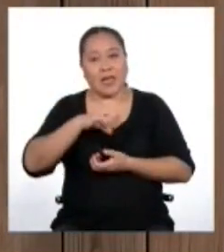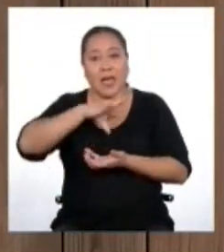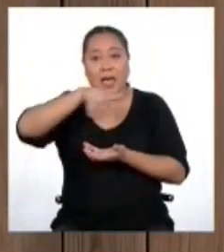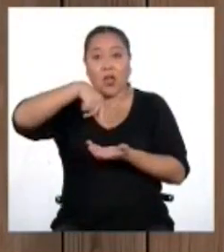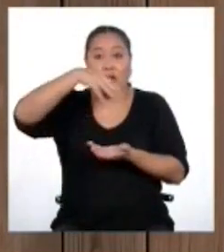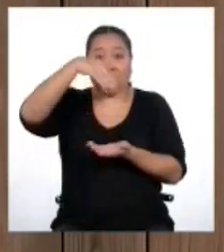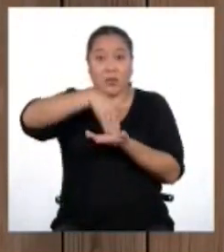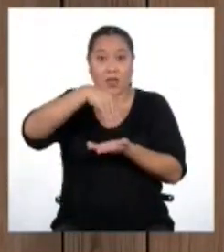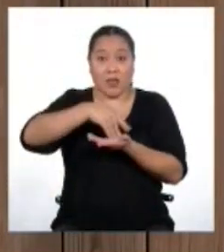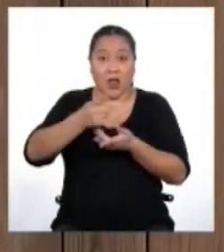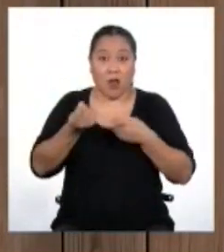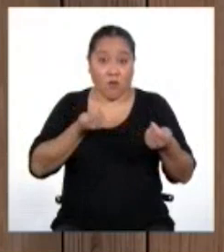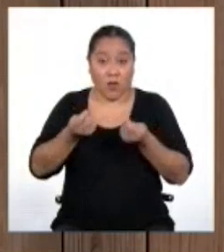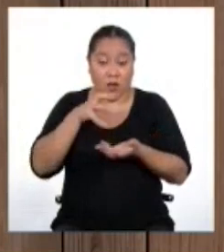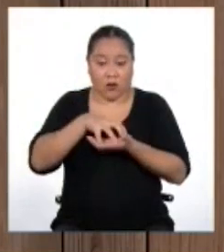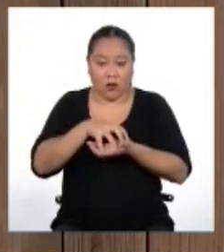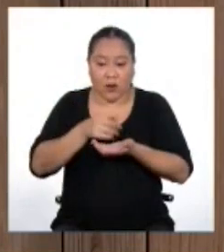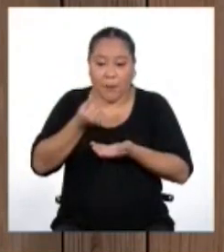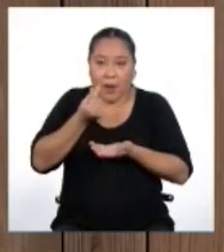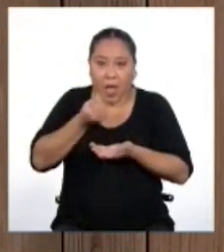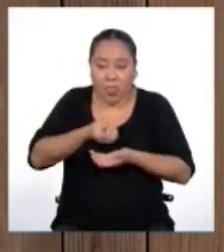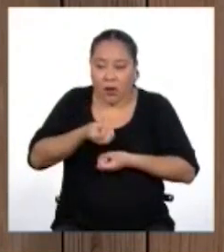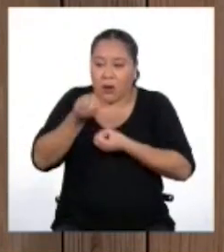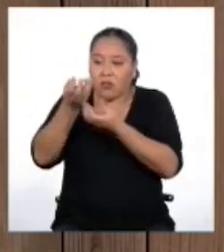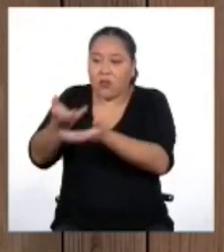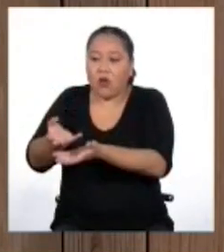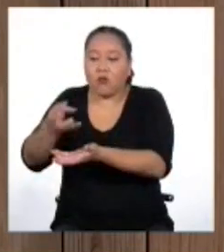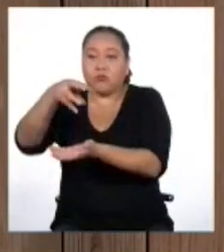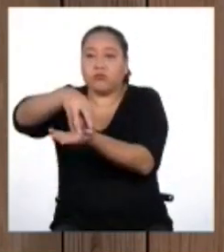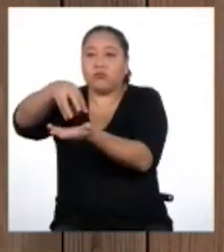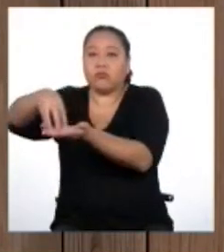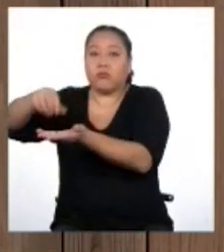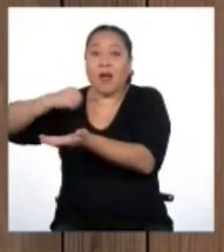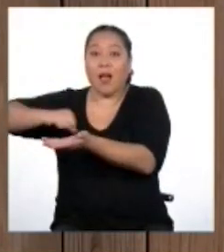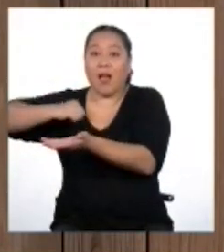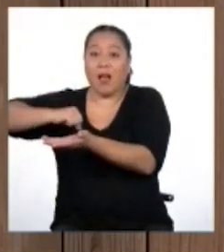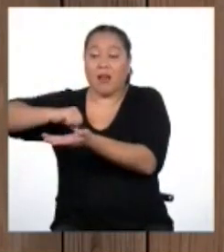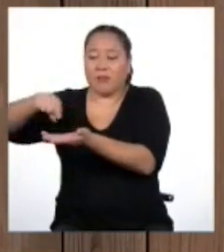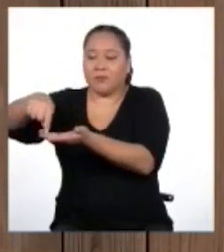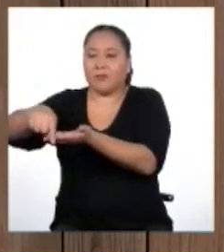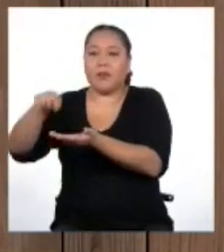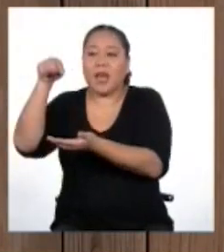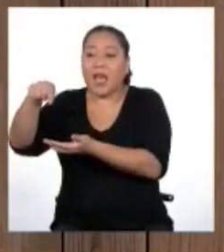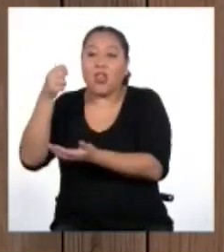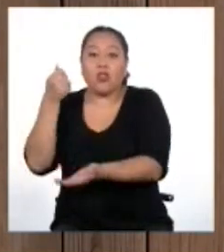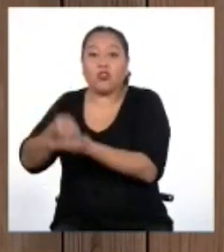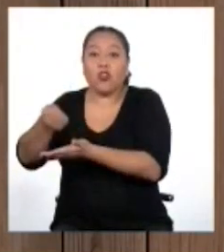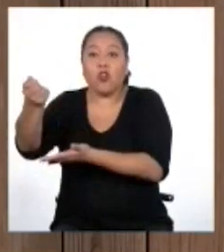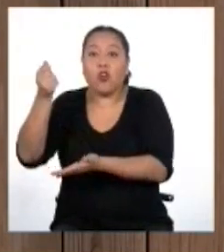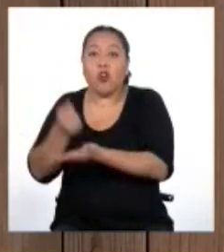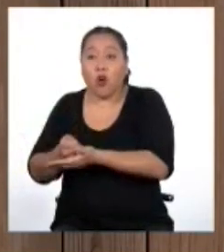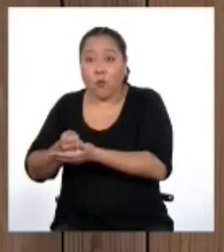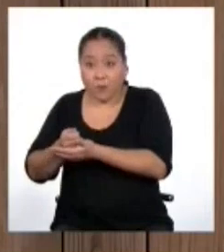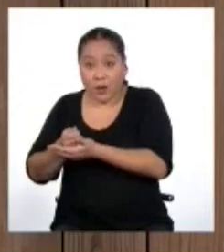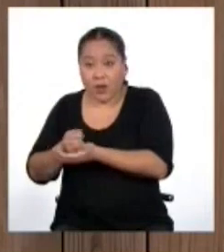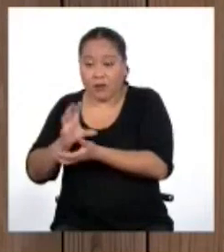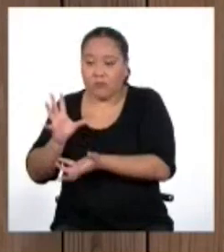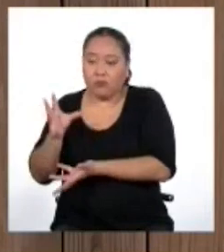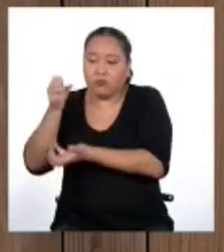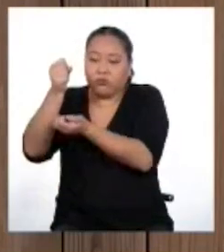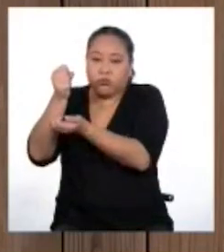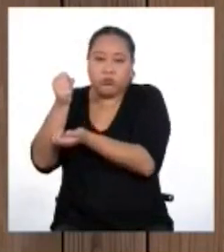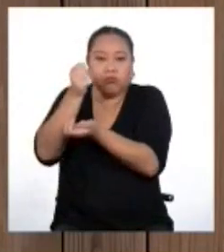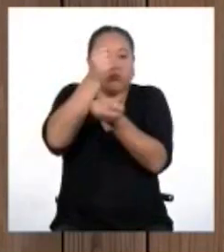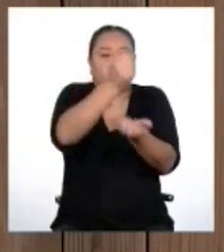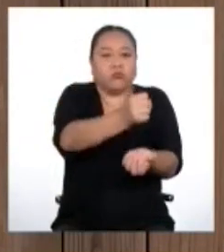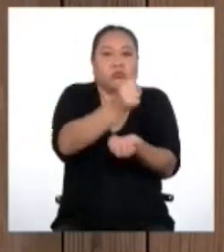dinero a los gobiernos locales para que compren y distribuyan estas canastas a las familias vulnerables y así puedan